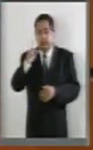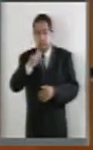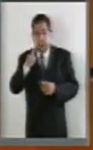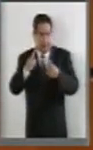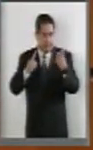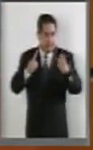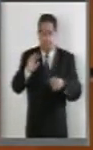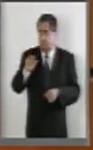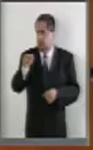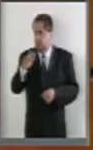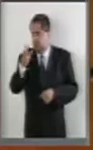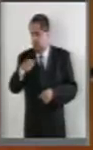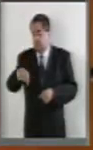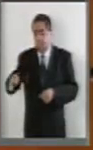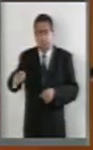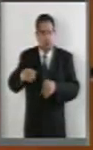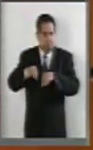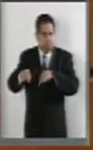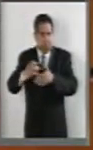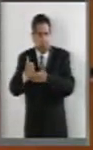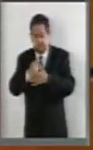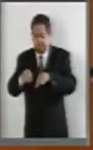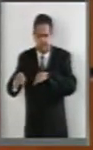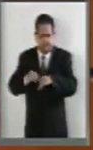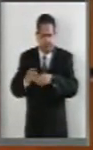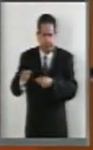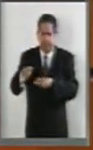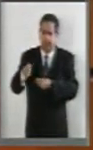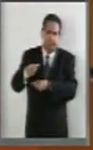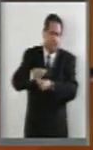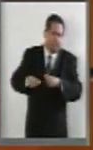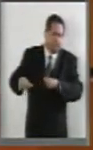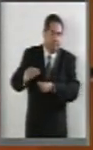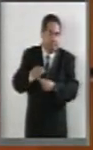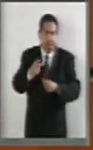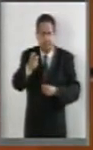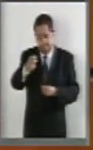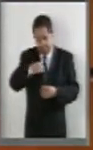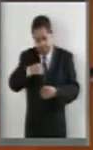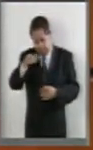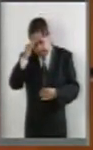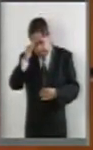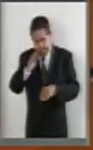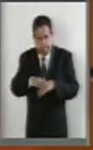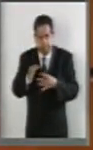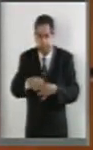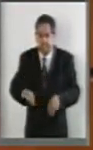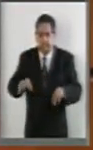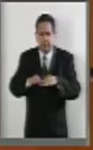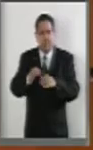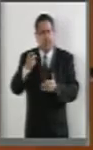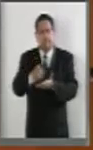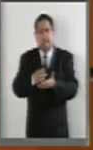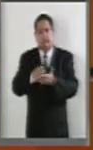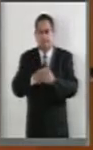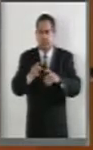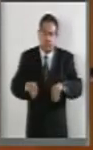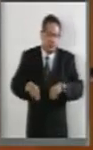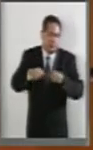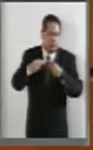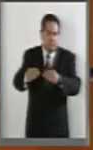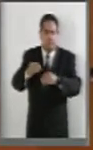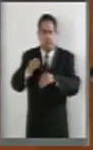son económicamente activas, y es por eso que consideramos de trascendental importancia que